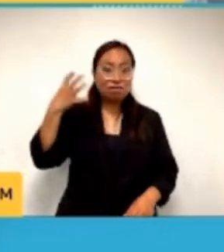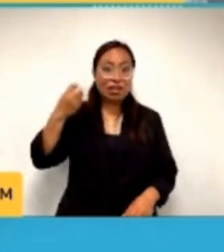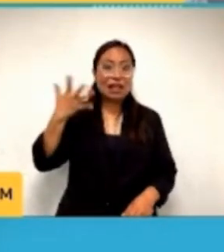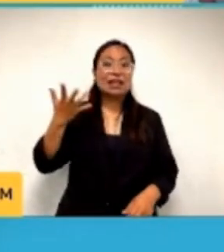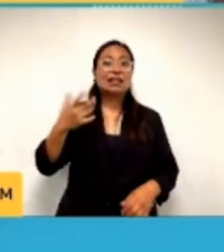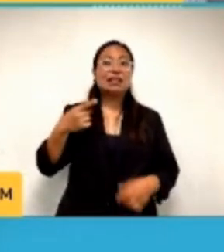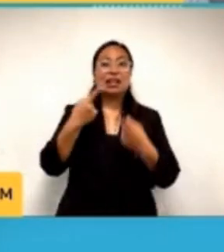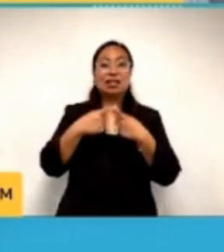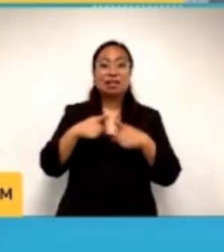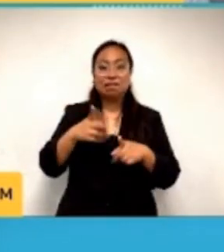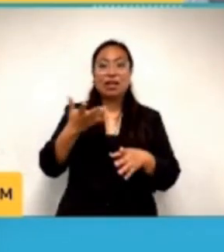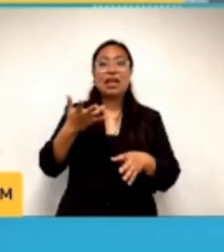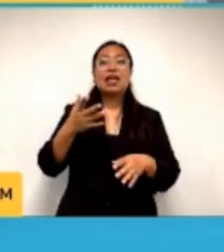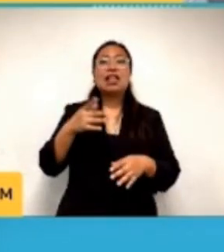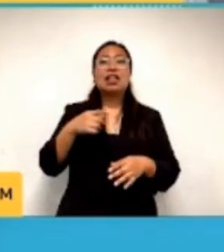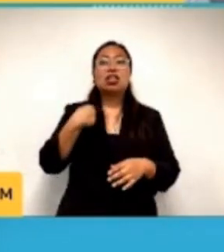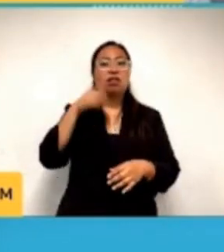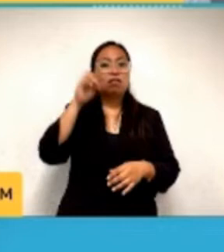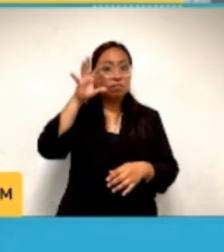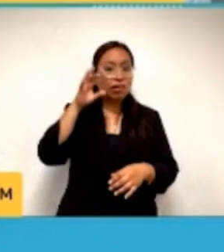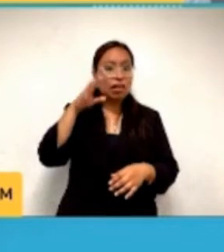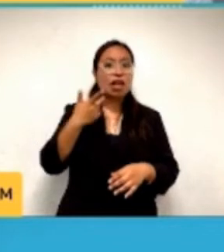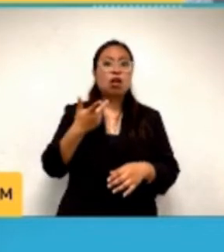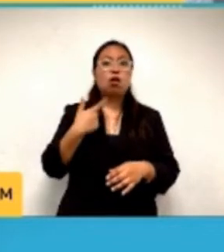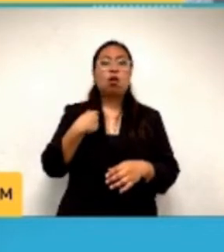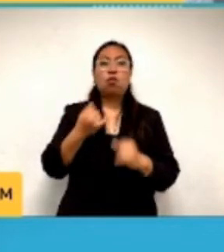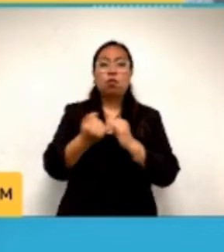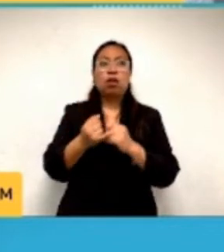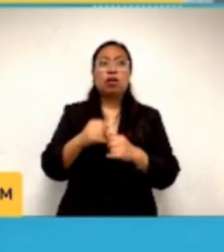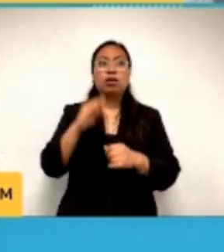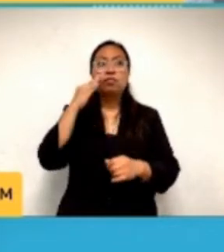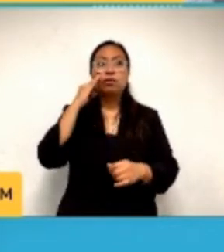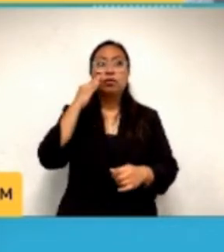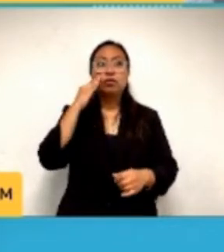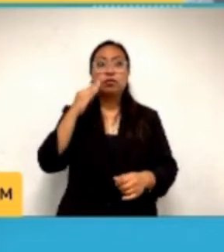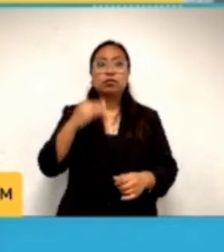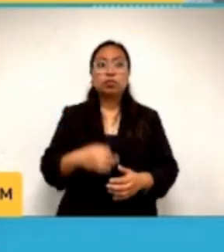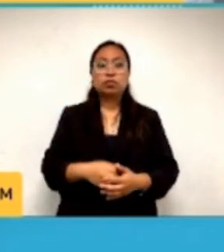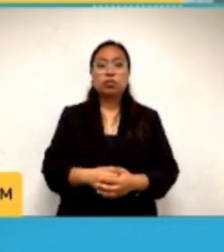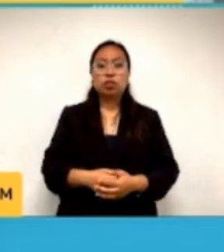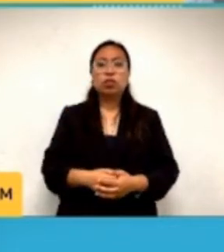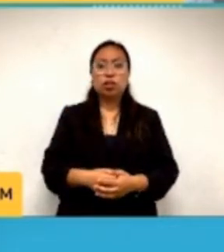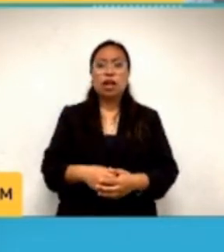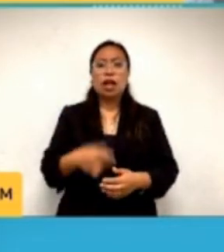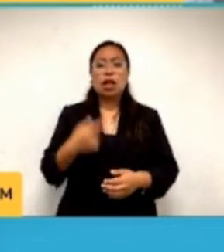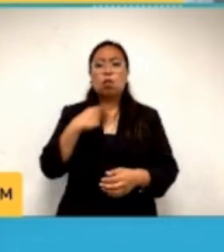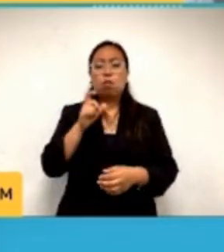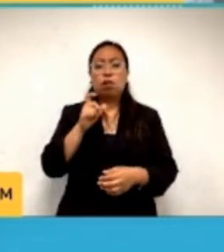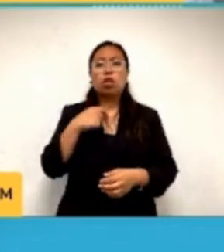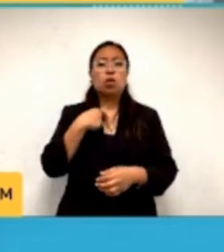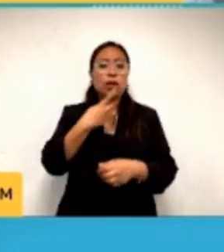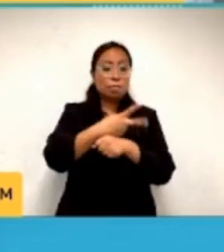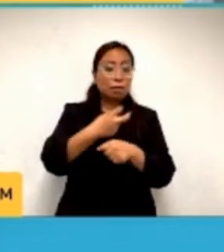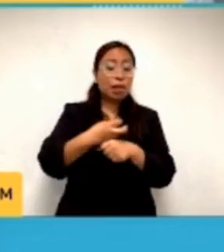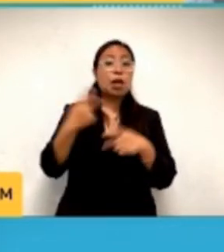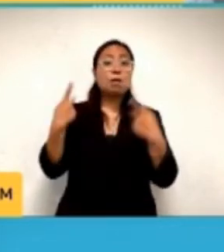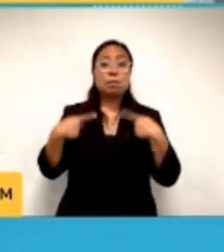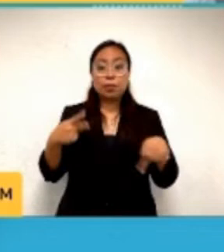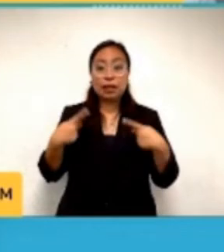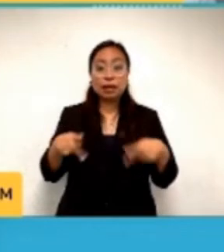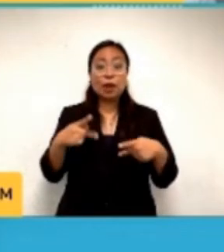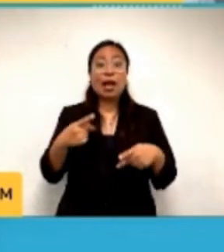en línea o offline donde puedas invitar a personas que son relevantes para ti y tener la